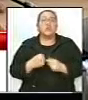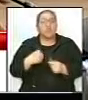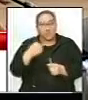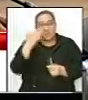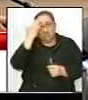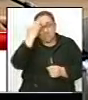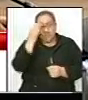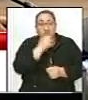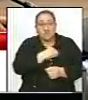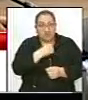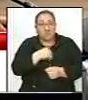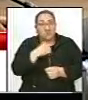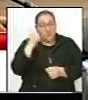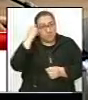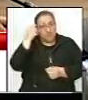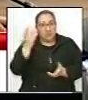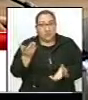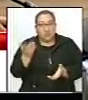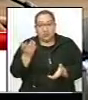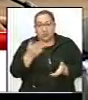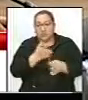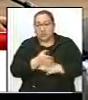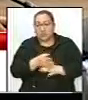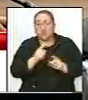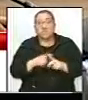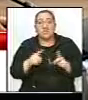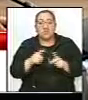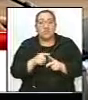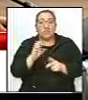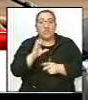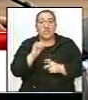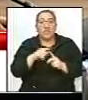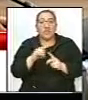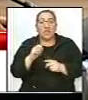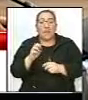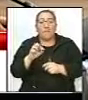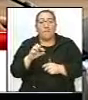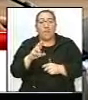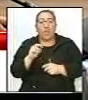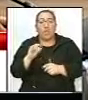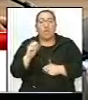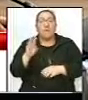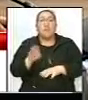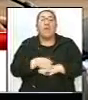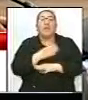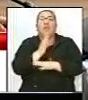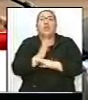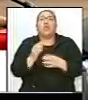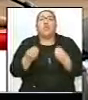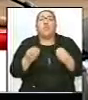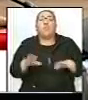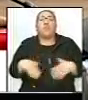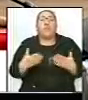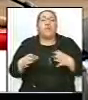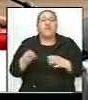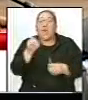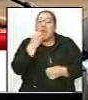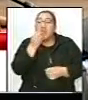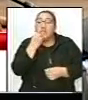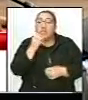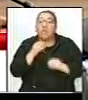ya debe estar tomando en cuenta, a través del sitio productivo en Madre de Dios, cómo poder generar el alimento